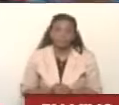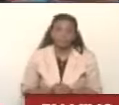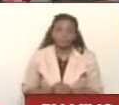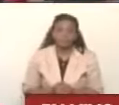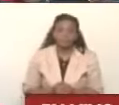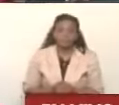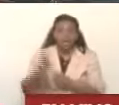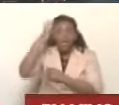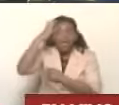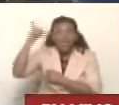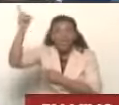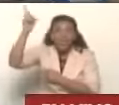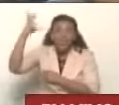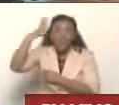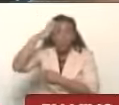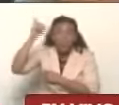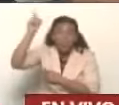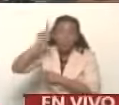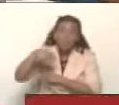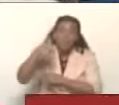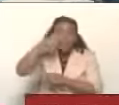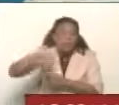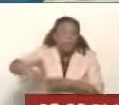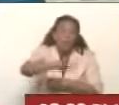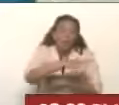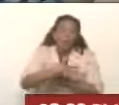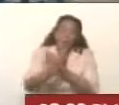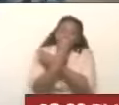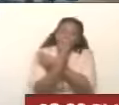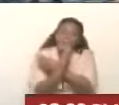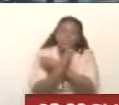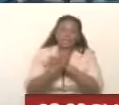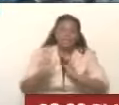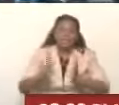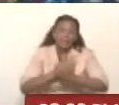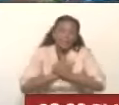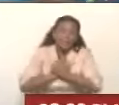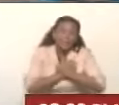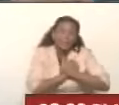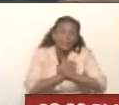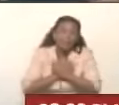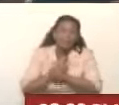Dios y el pueblo me protegen. Me abrazan, me cuidan.